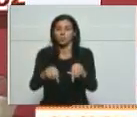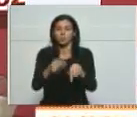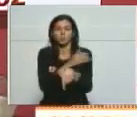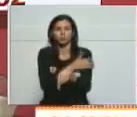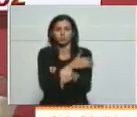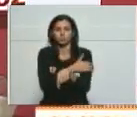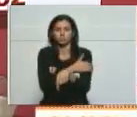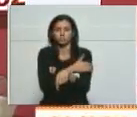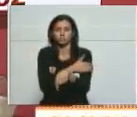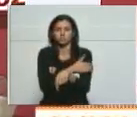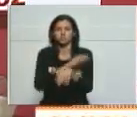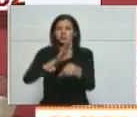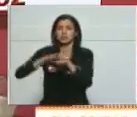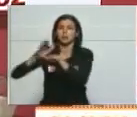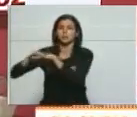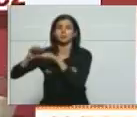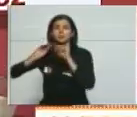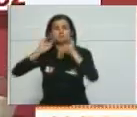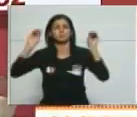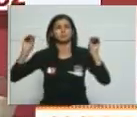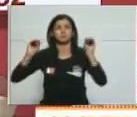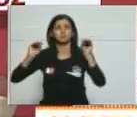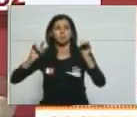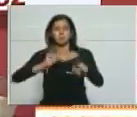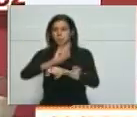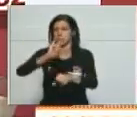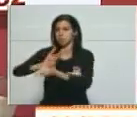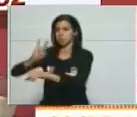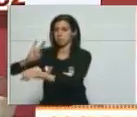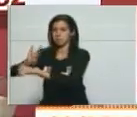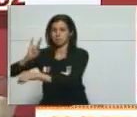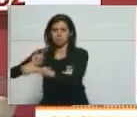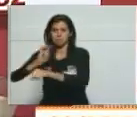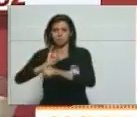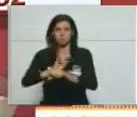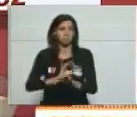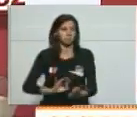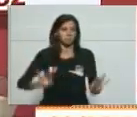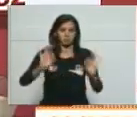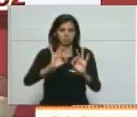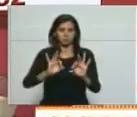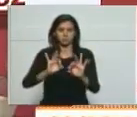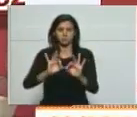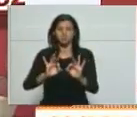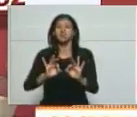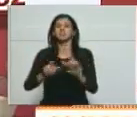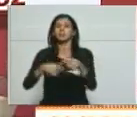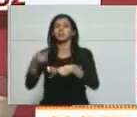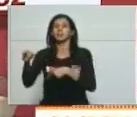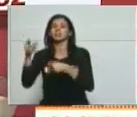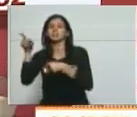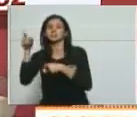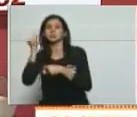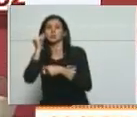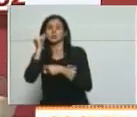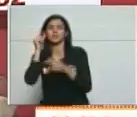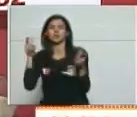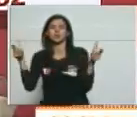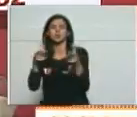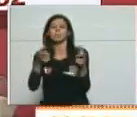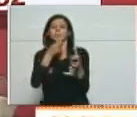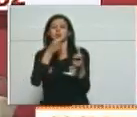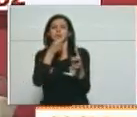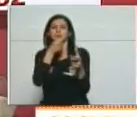hoy convocó y no había nadie y salió esta rueda de prensa, así como para darle fuercita, ánimo a la gente. Igual ocurrió